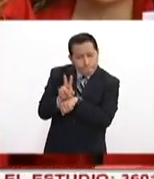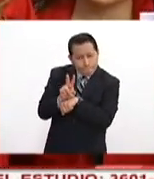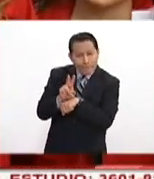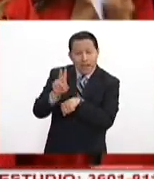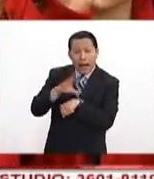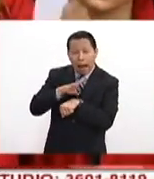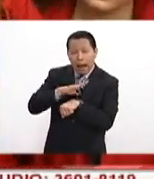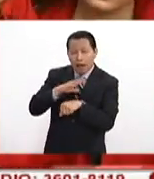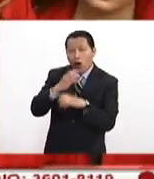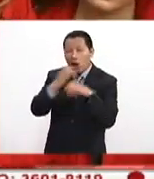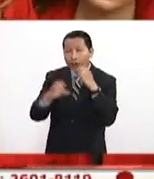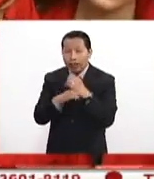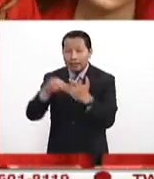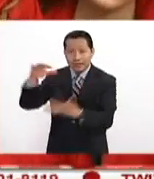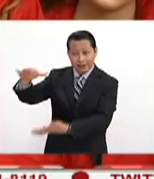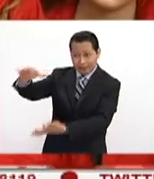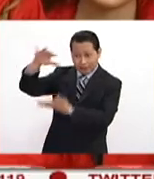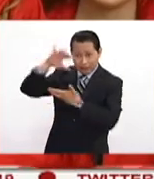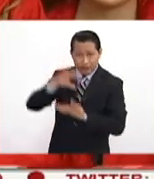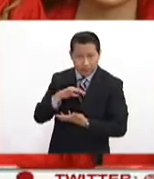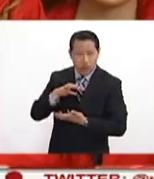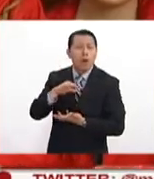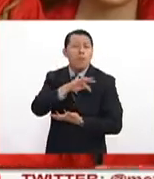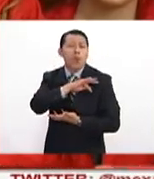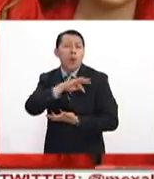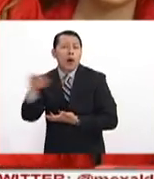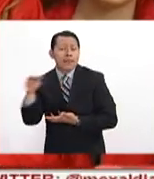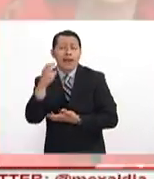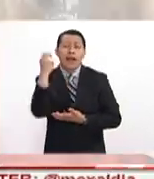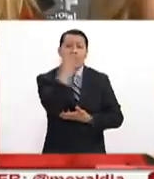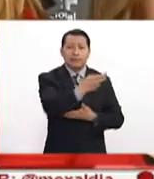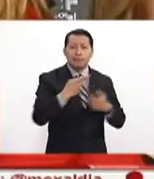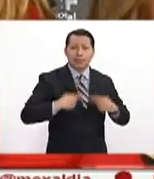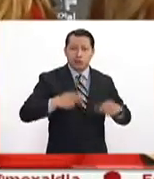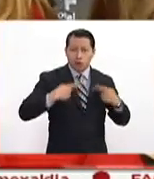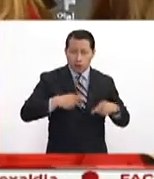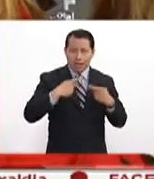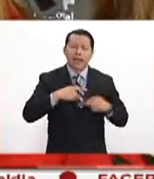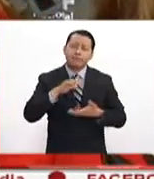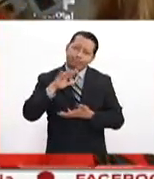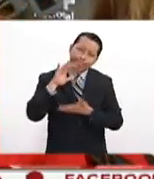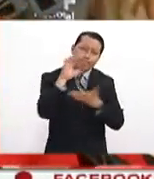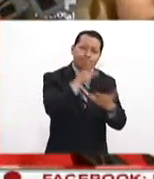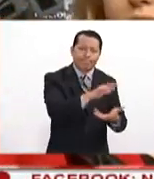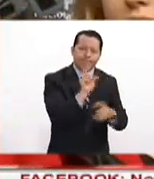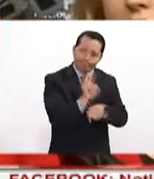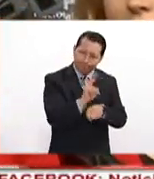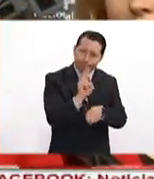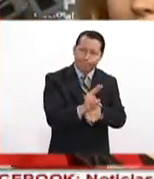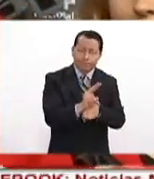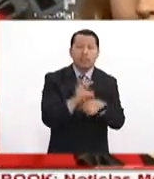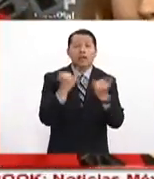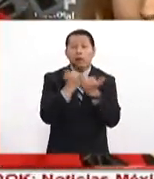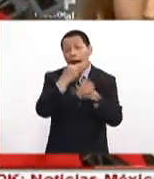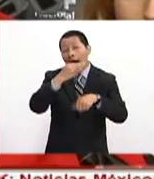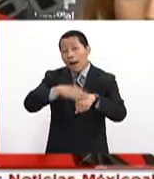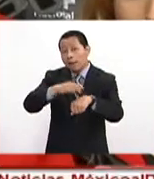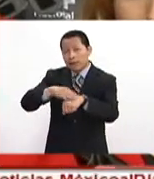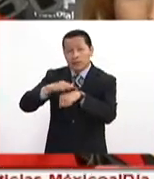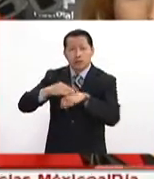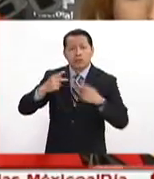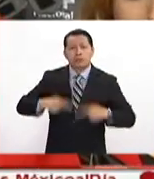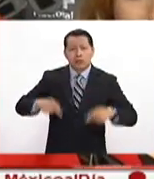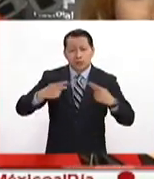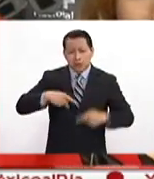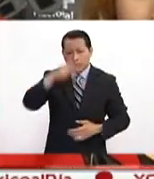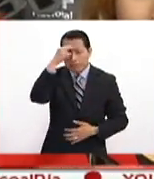estamos recibiendo sea entregado a toda la familia que más lo necesitan. Quiero invitar también a todos los mexicanos a que se